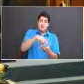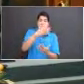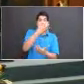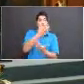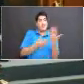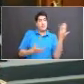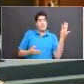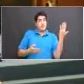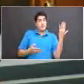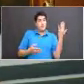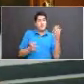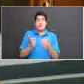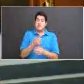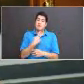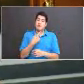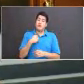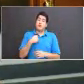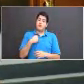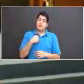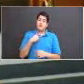consiguiendo es condenación.